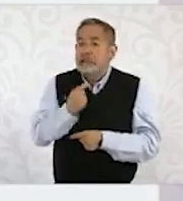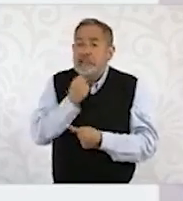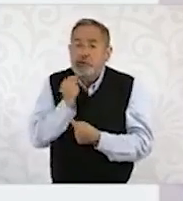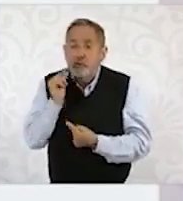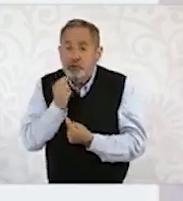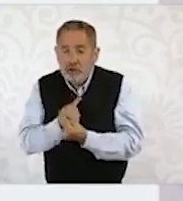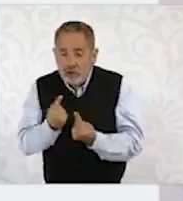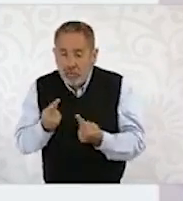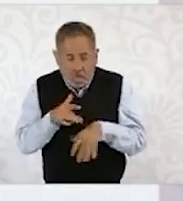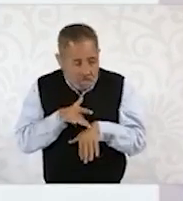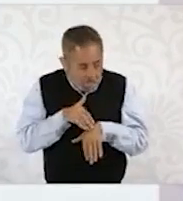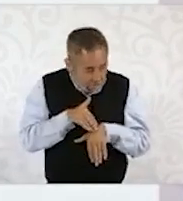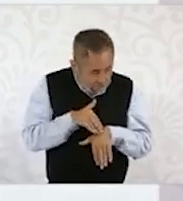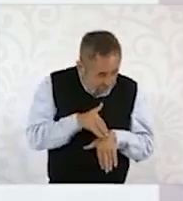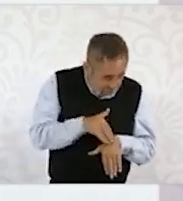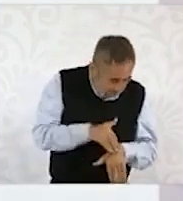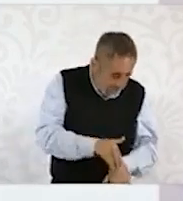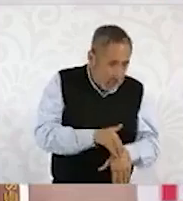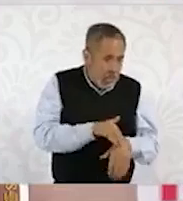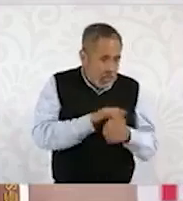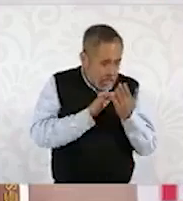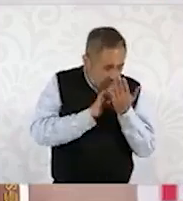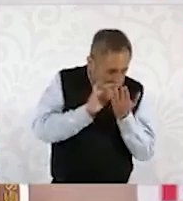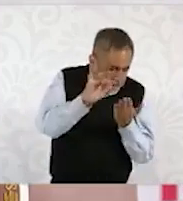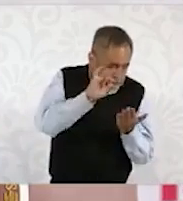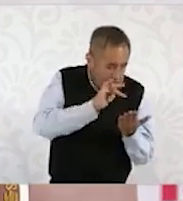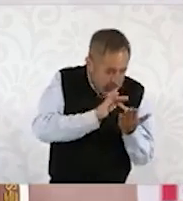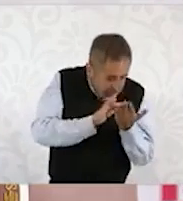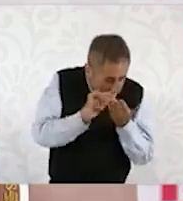los niños. Hay que decirlo, hay que hablarlo.